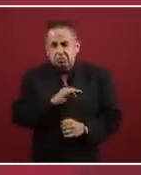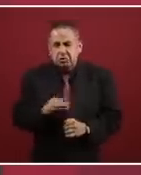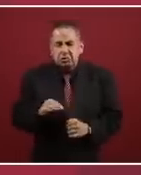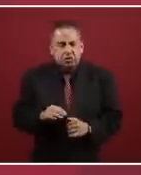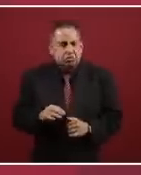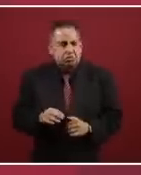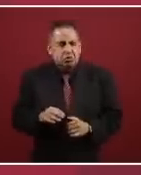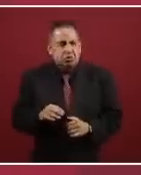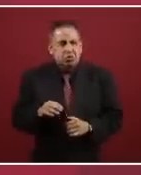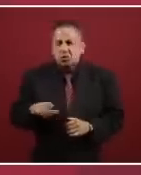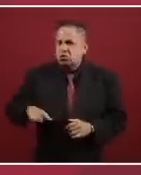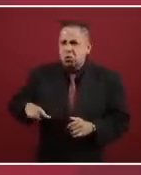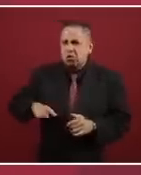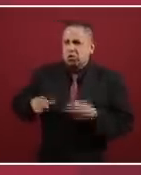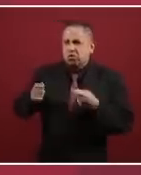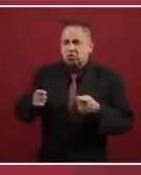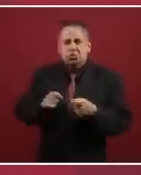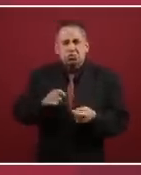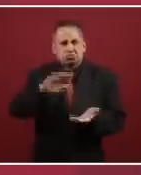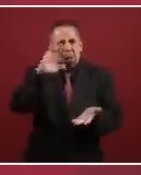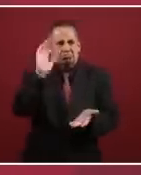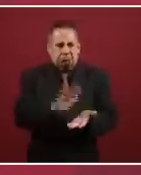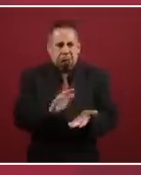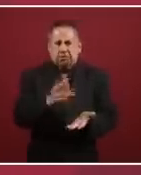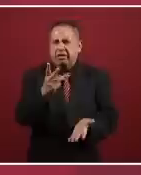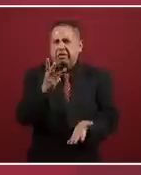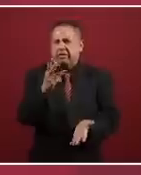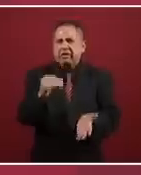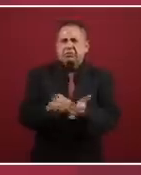conducir el gobierno con 3,000.